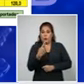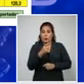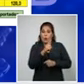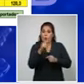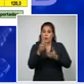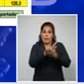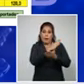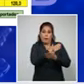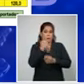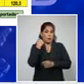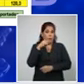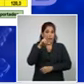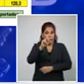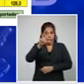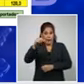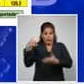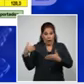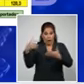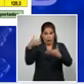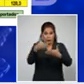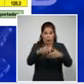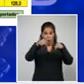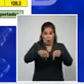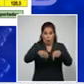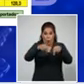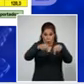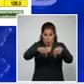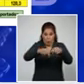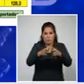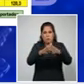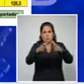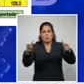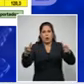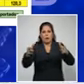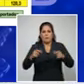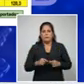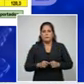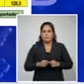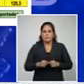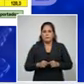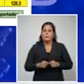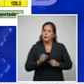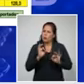curva que es ascendente. Por lo tanto, mucho riesgo.